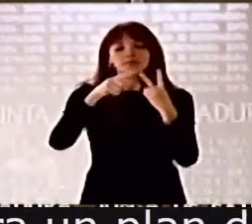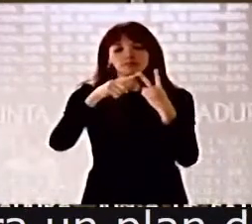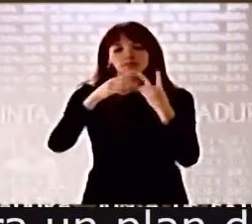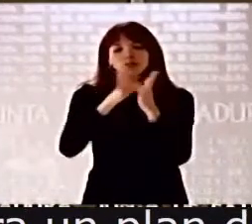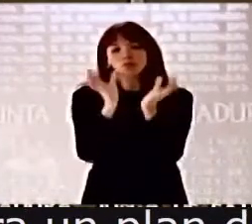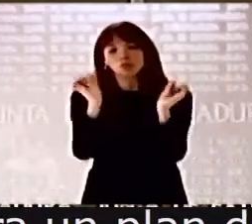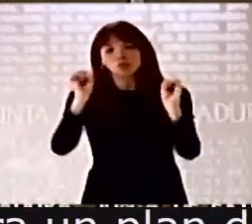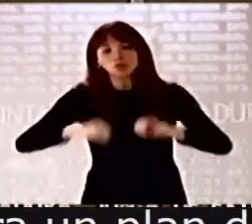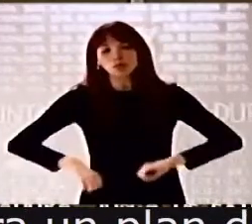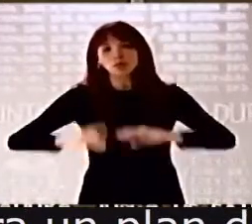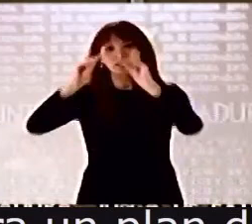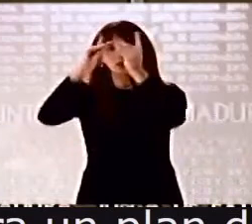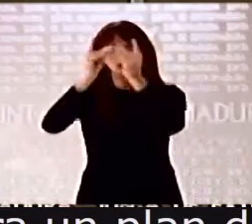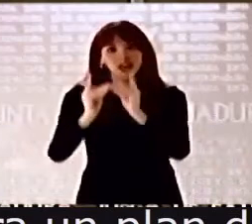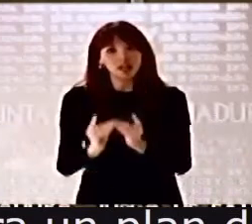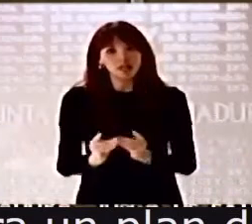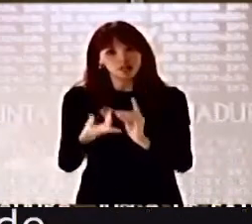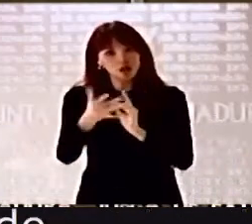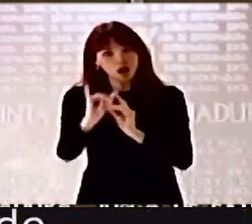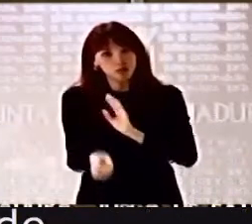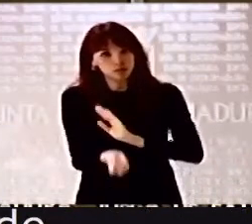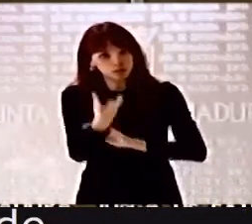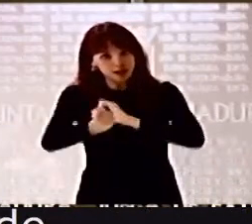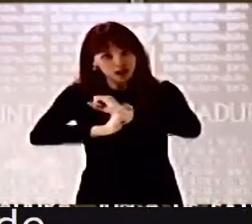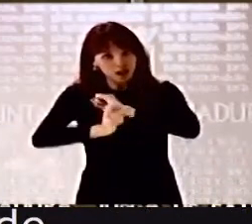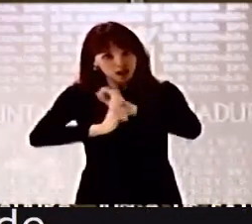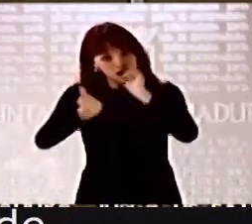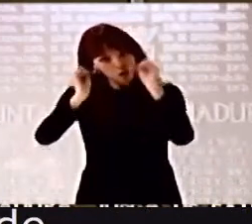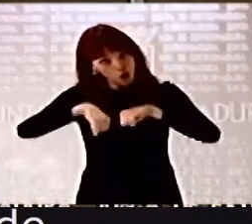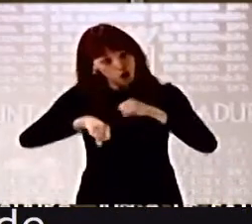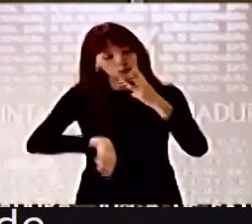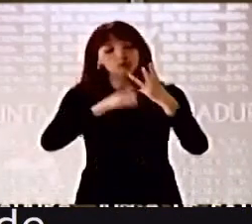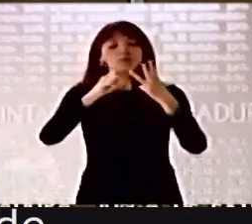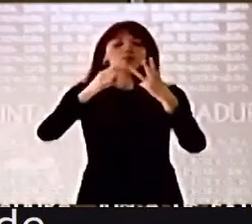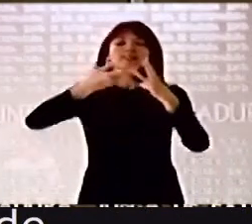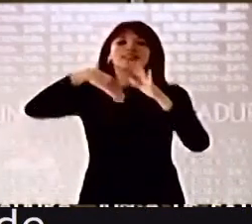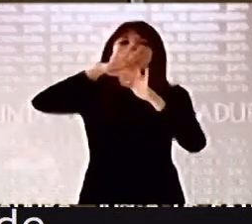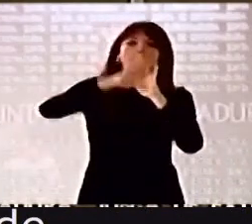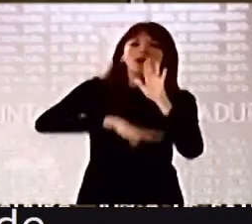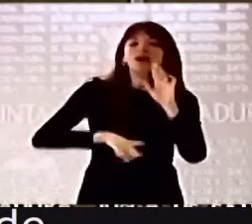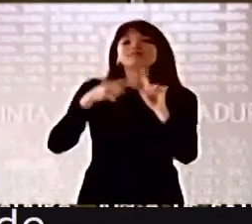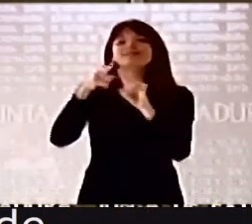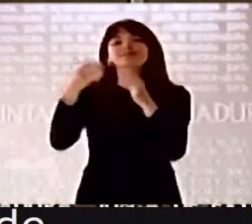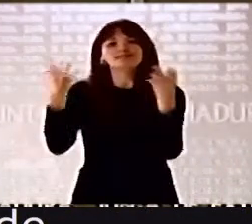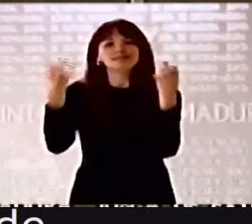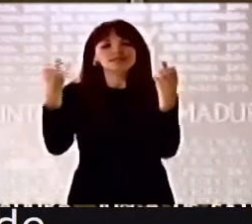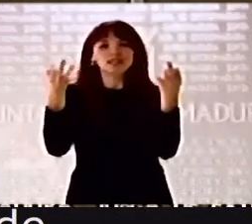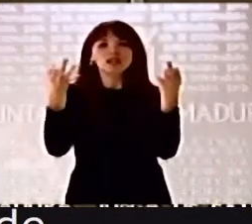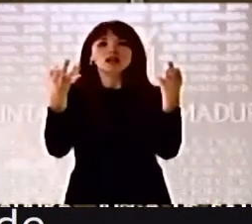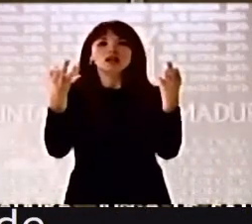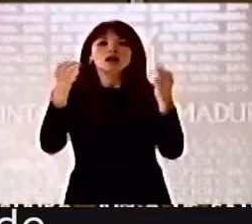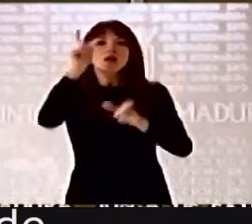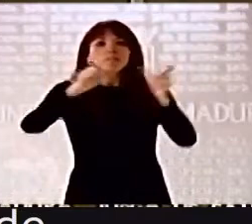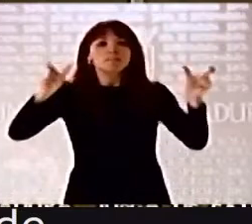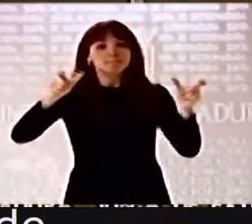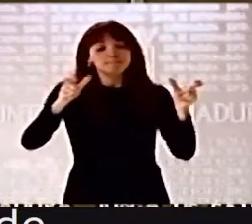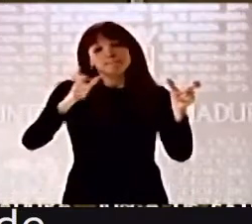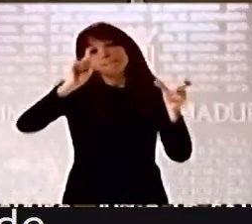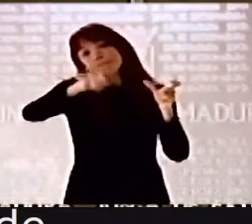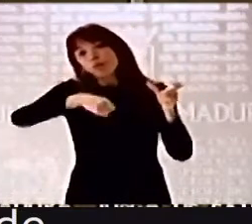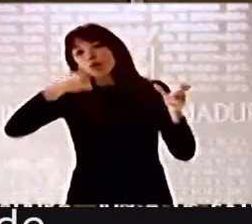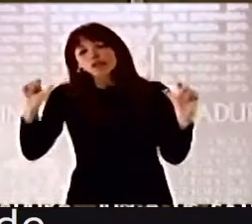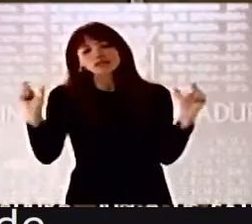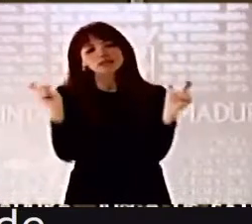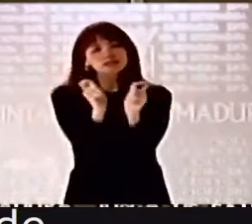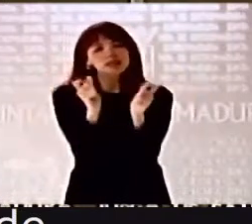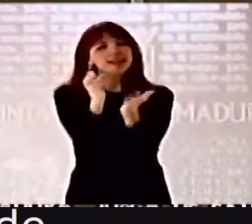de digitalización, tendremos un plan contra la despoblación y el reto